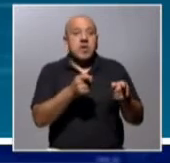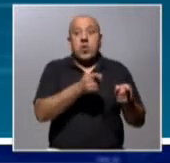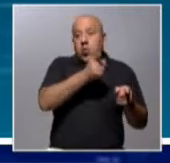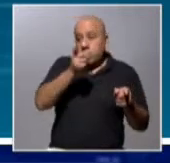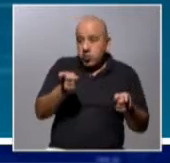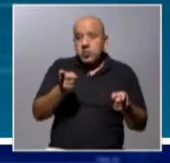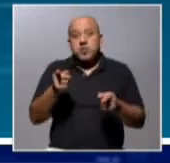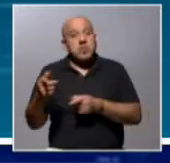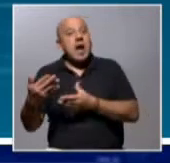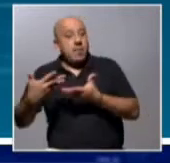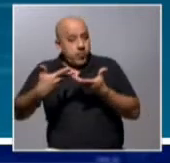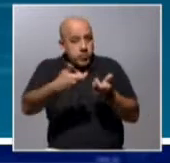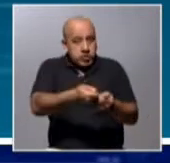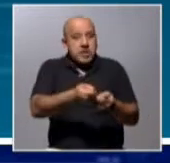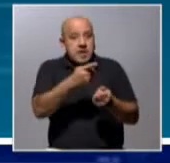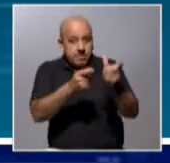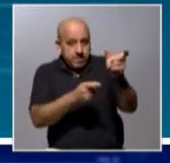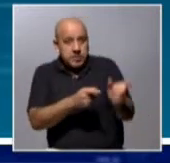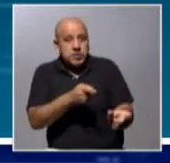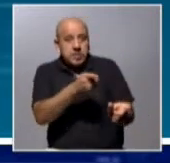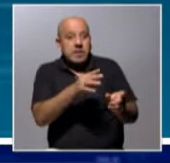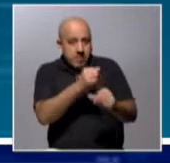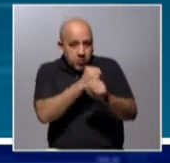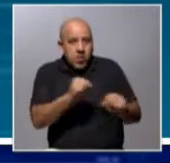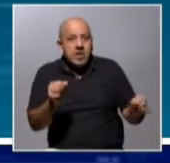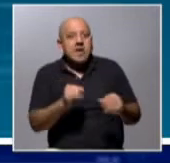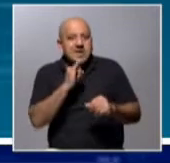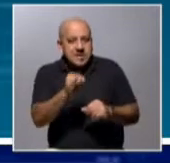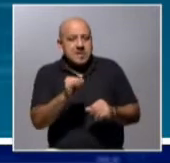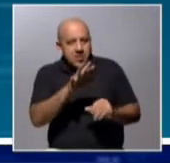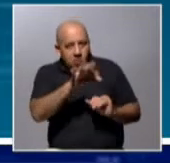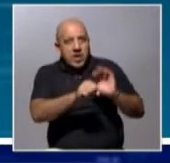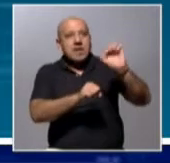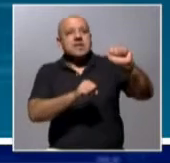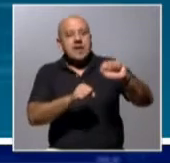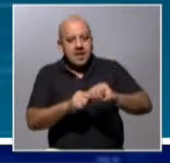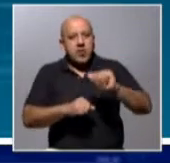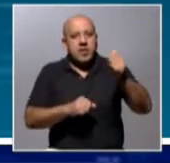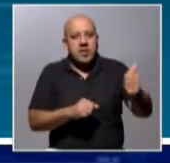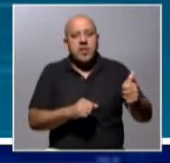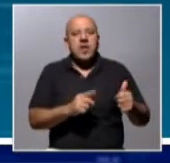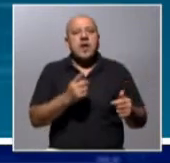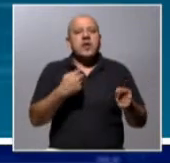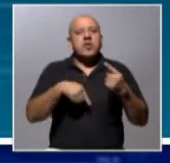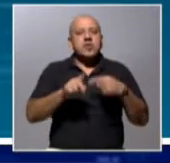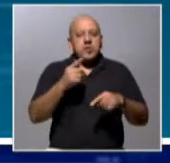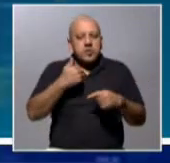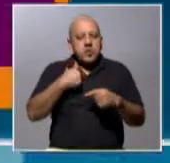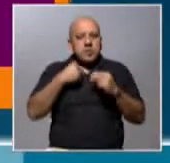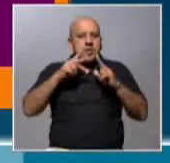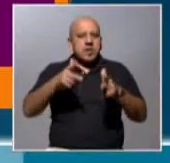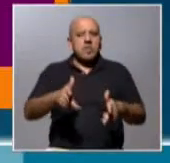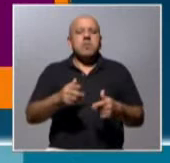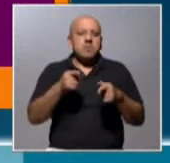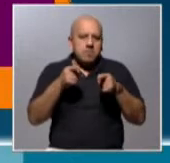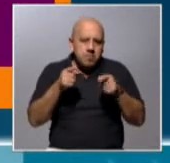que apoyan a estas personas para que puedan lograrlo. Entonces, por ahí dijimos, bueno, vamos a hacerlo con ese